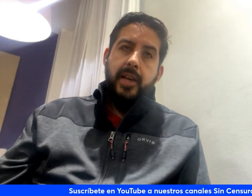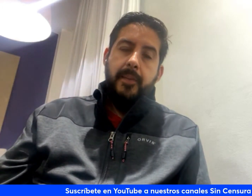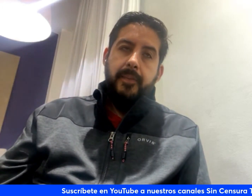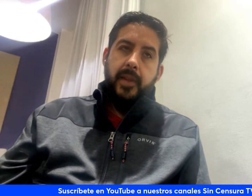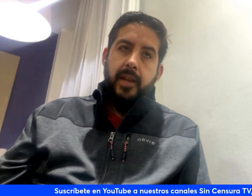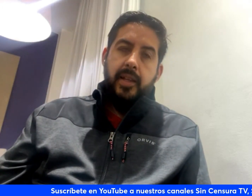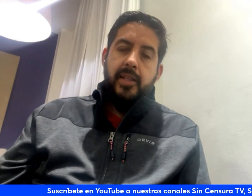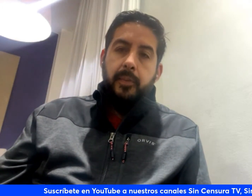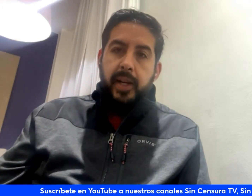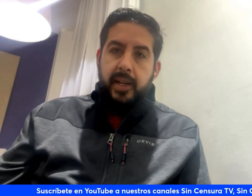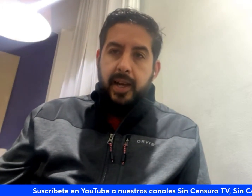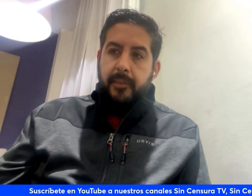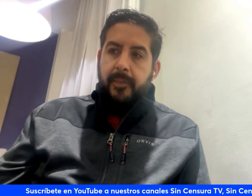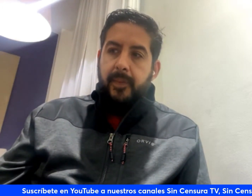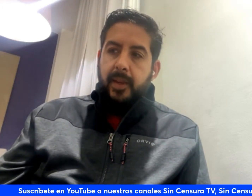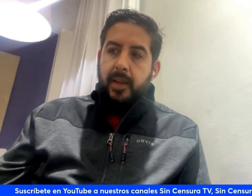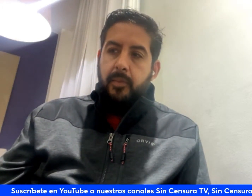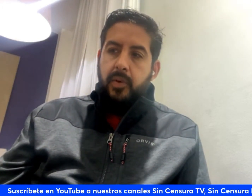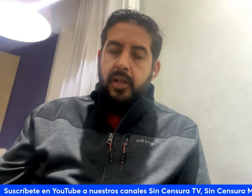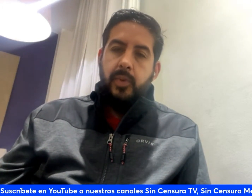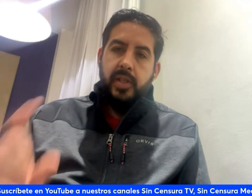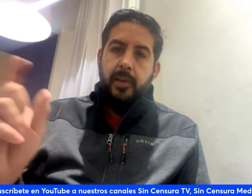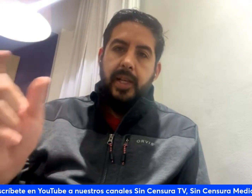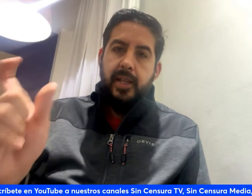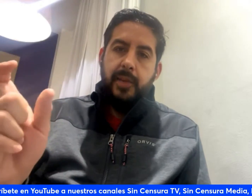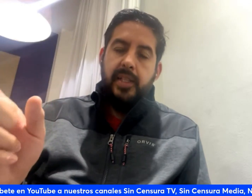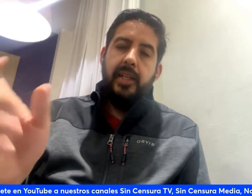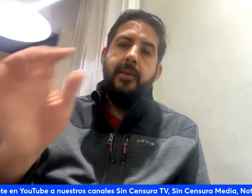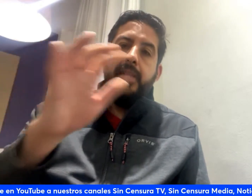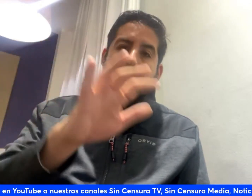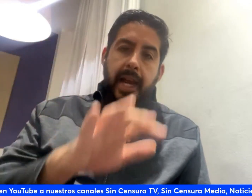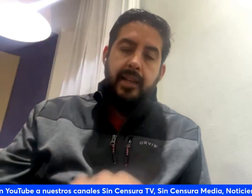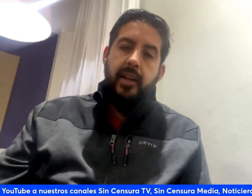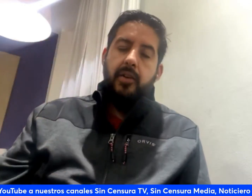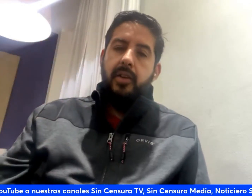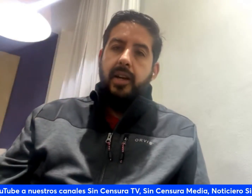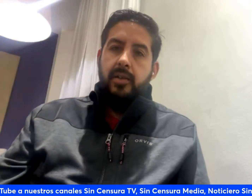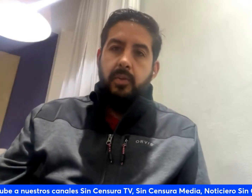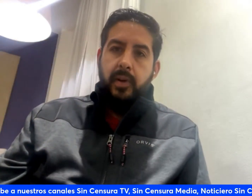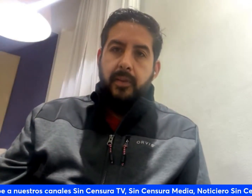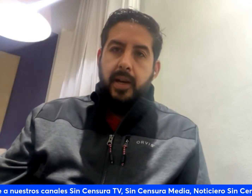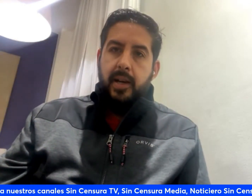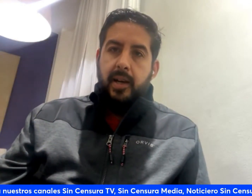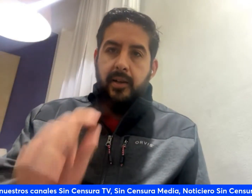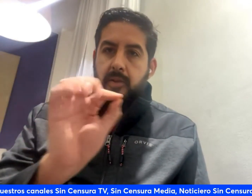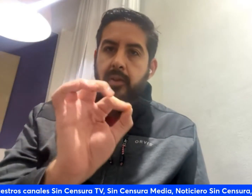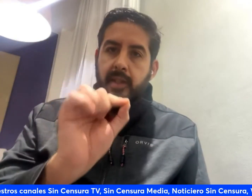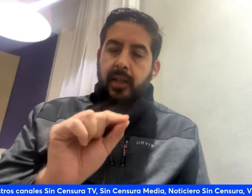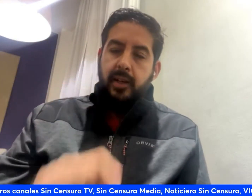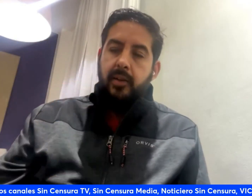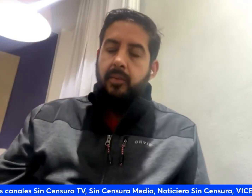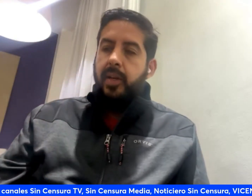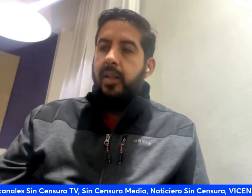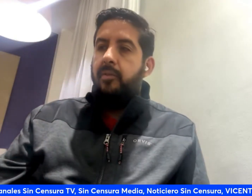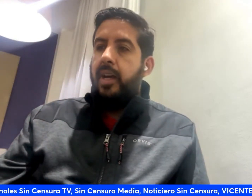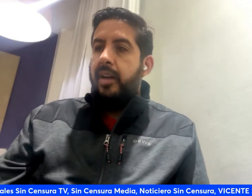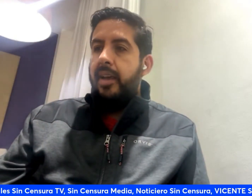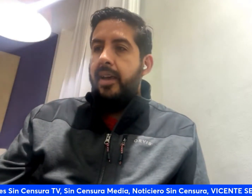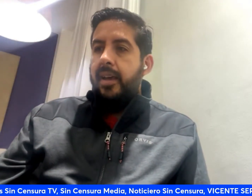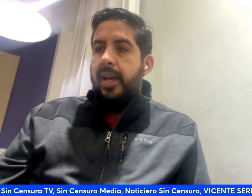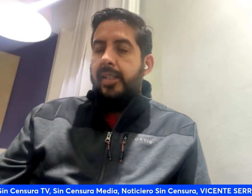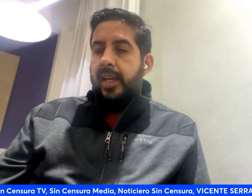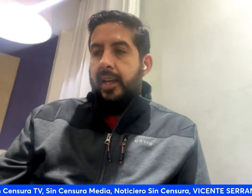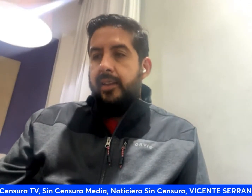procesos de disciplina por responsabilidades administrativas al interior de la Suprema Corte en